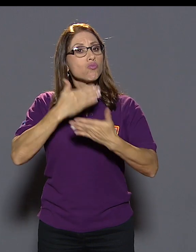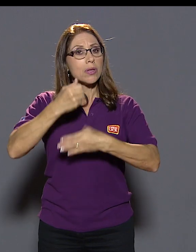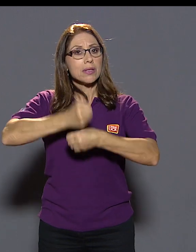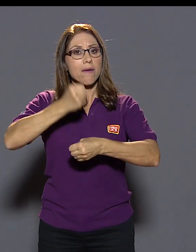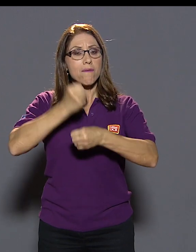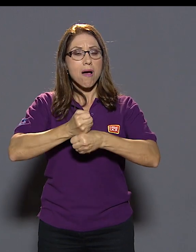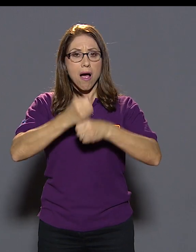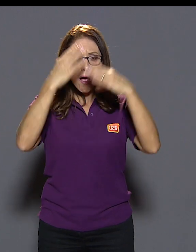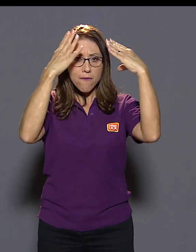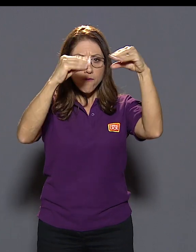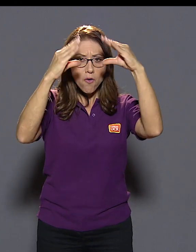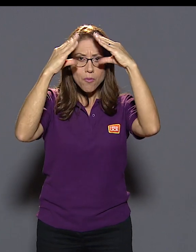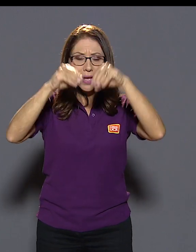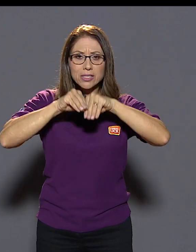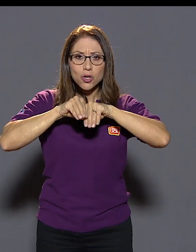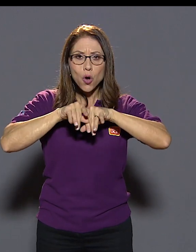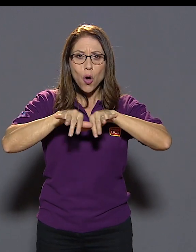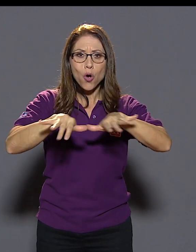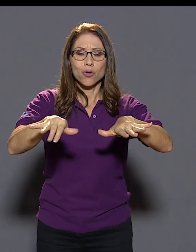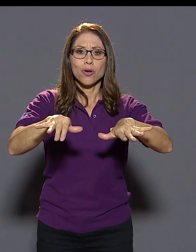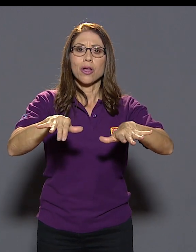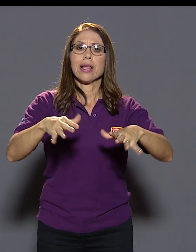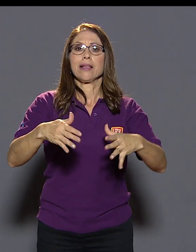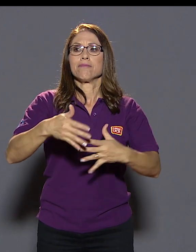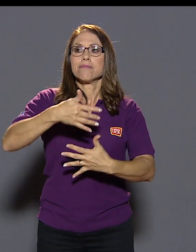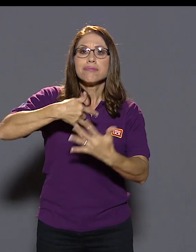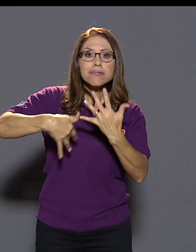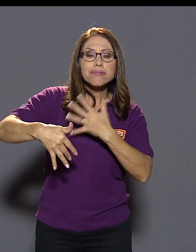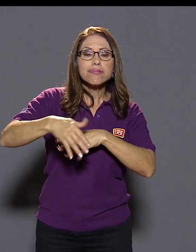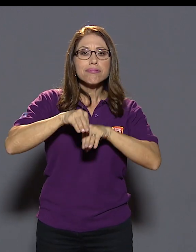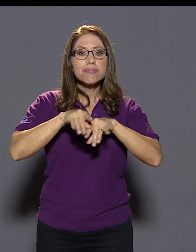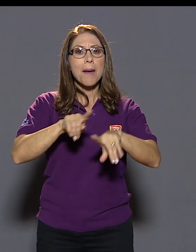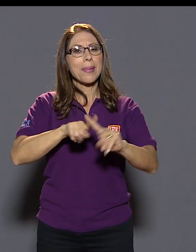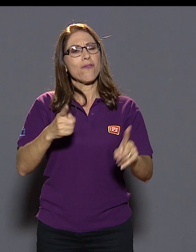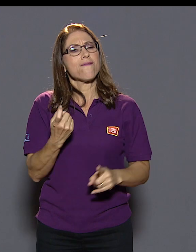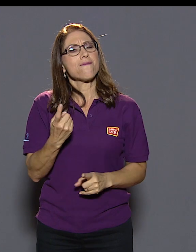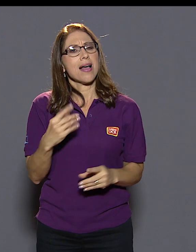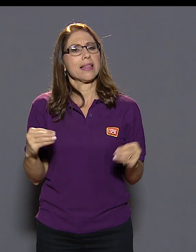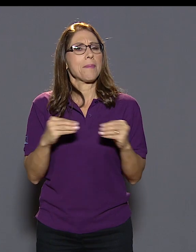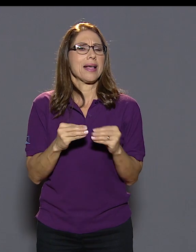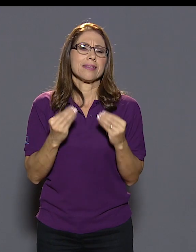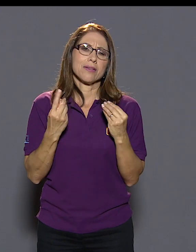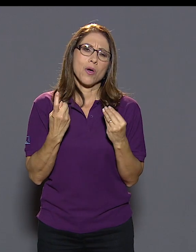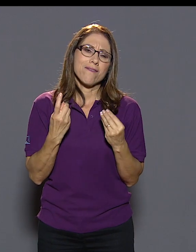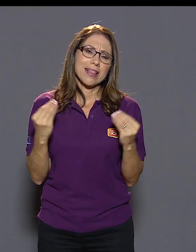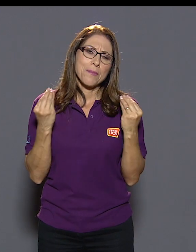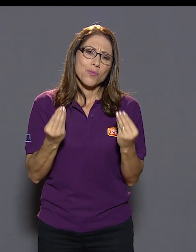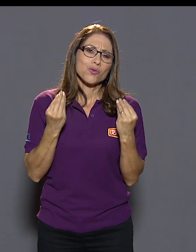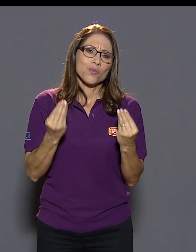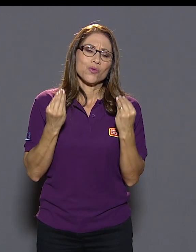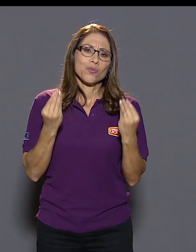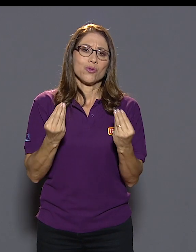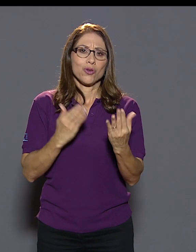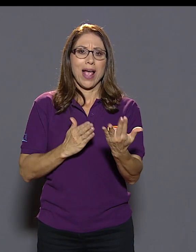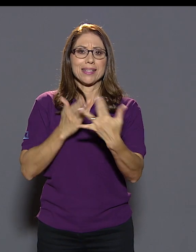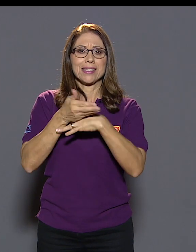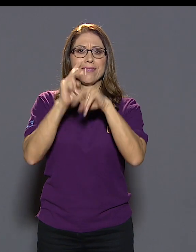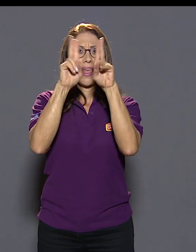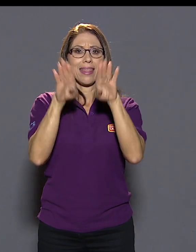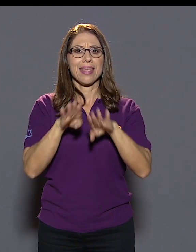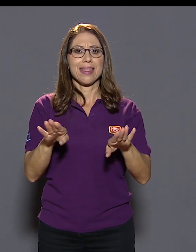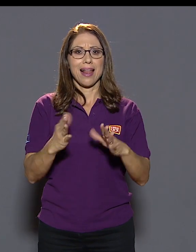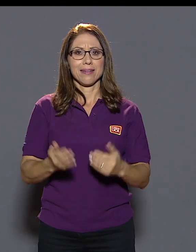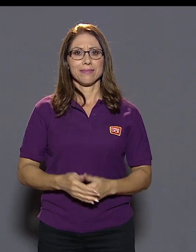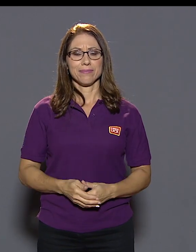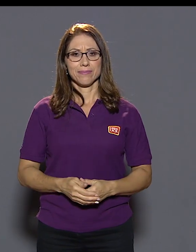información, en cuanto a socialización, pero sí le falta más, mucho más en accesibilidad digital.